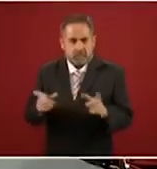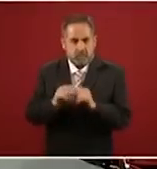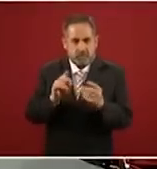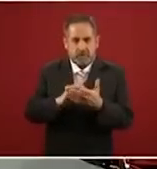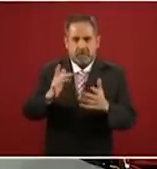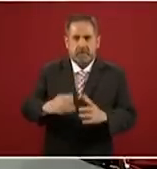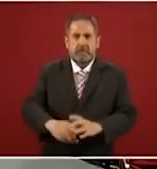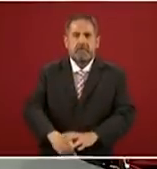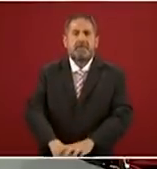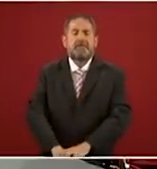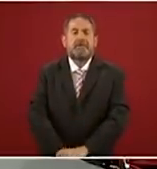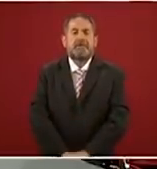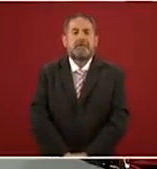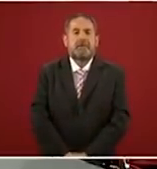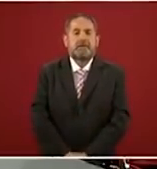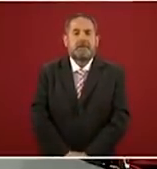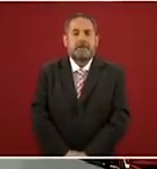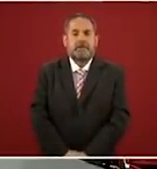gracias